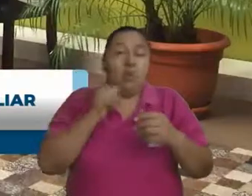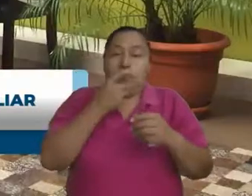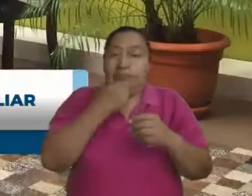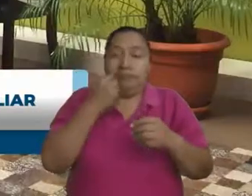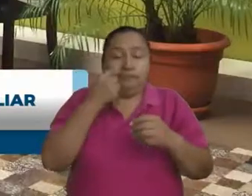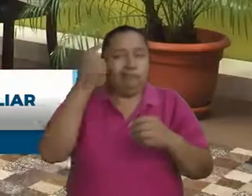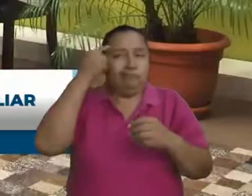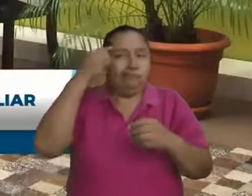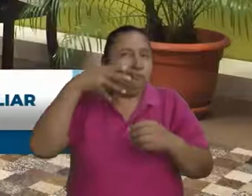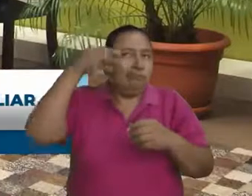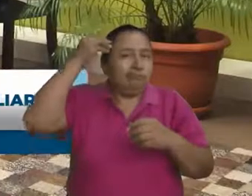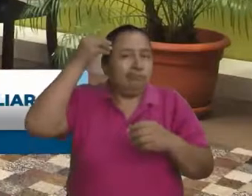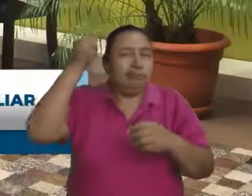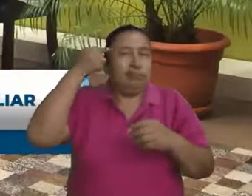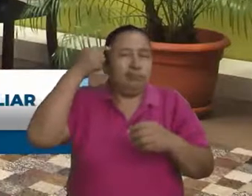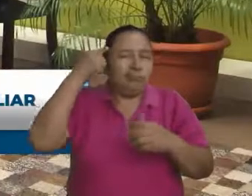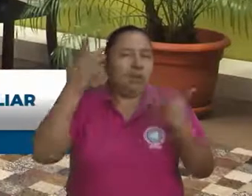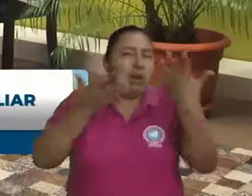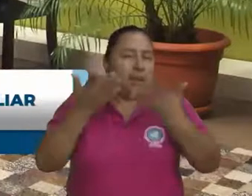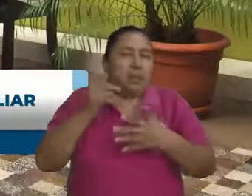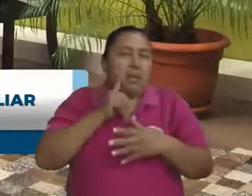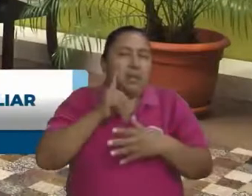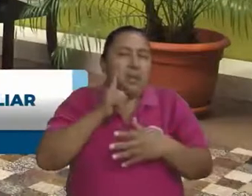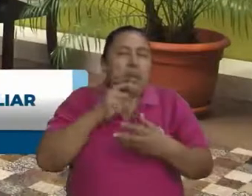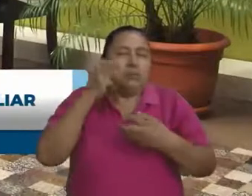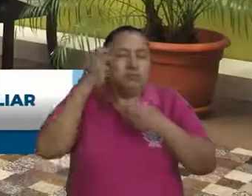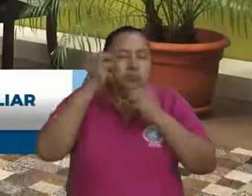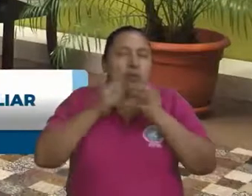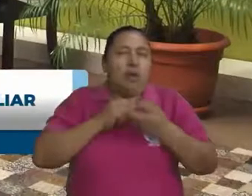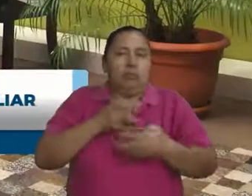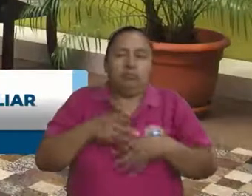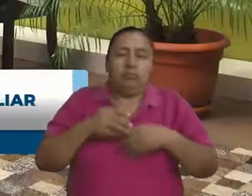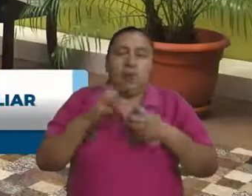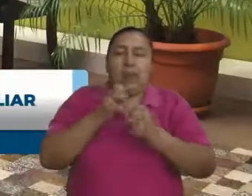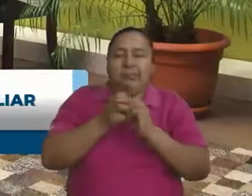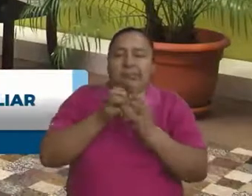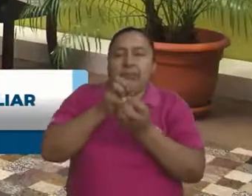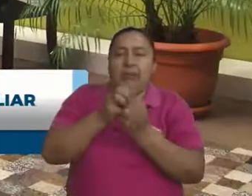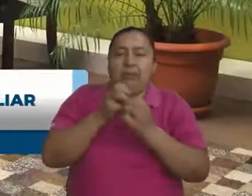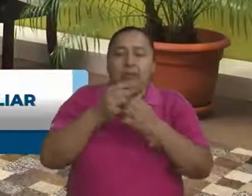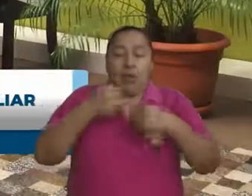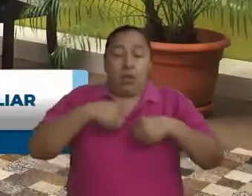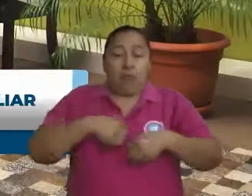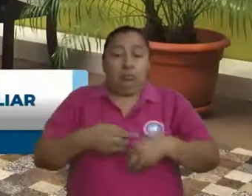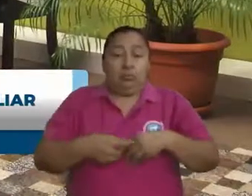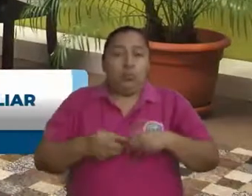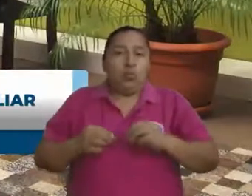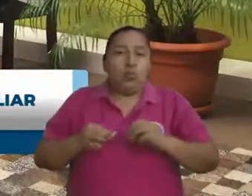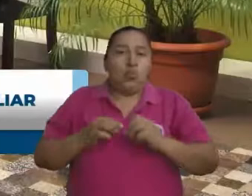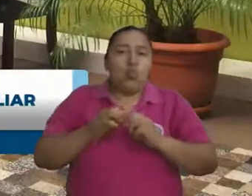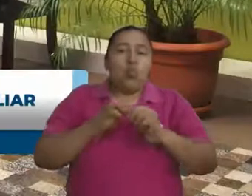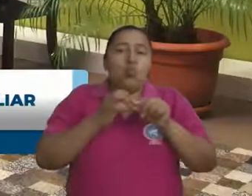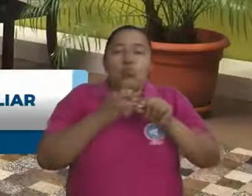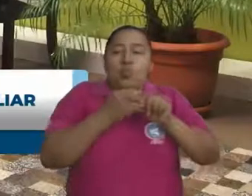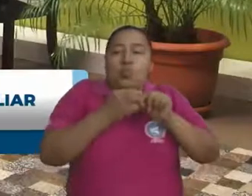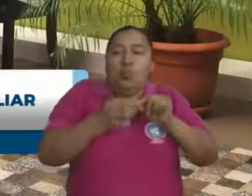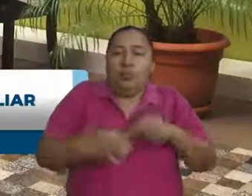engaña a nuestro cerebro y los líquidos se desprenden cuando estamos masticando. Sí, tiene algo que ver